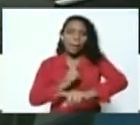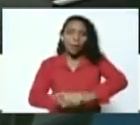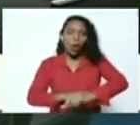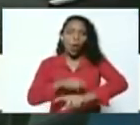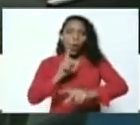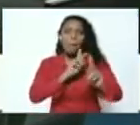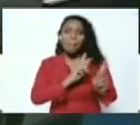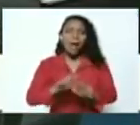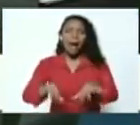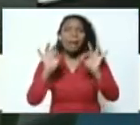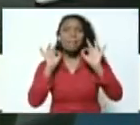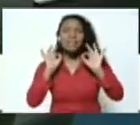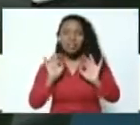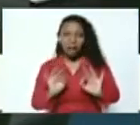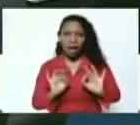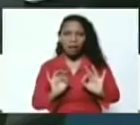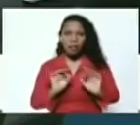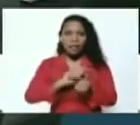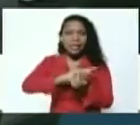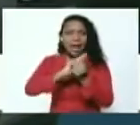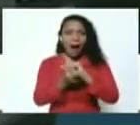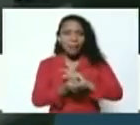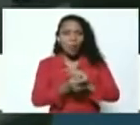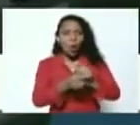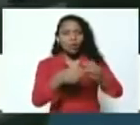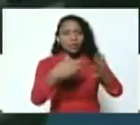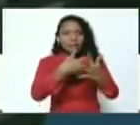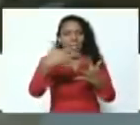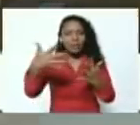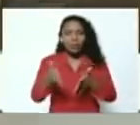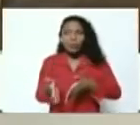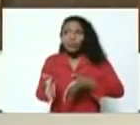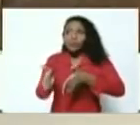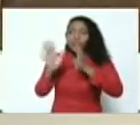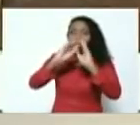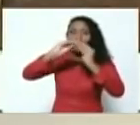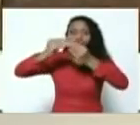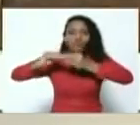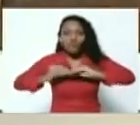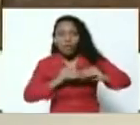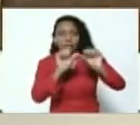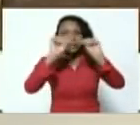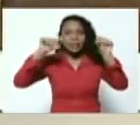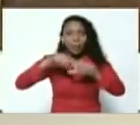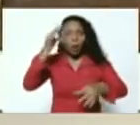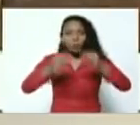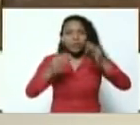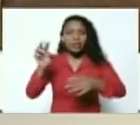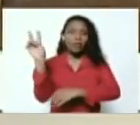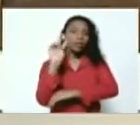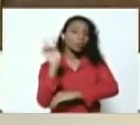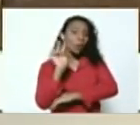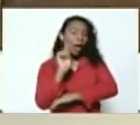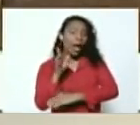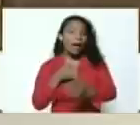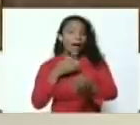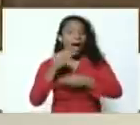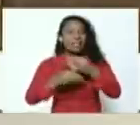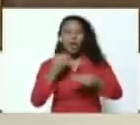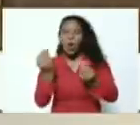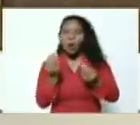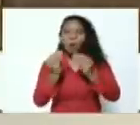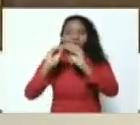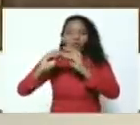plan especial para cambios estructurales en el sistema de justicia venezolano a través de